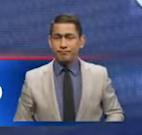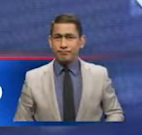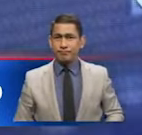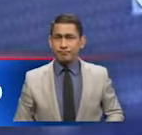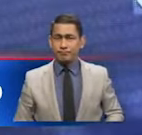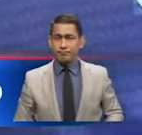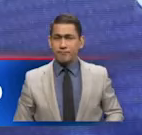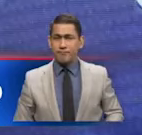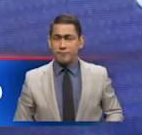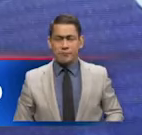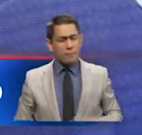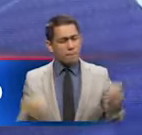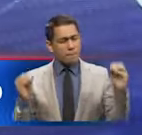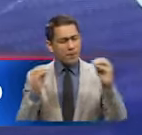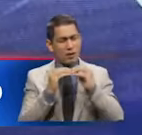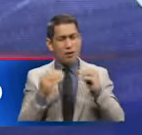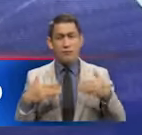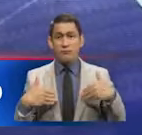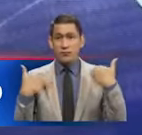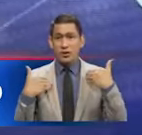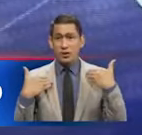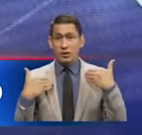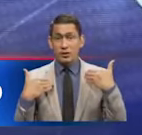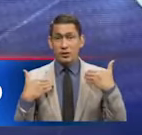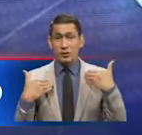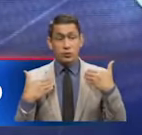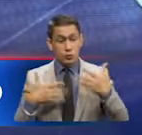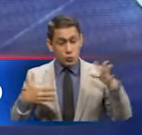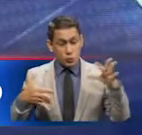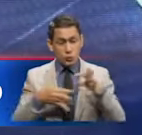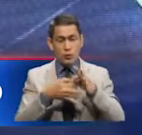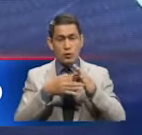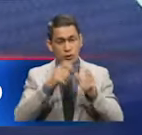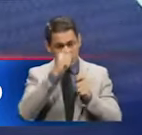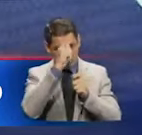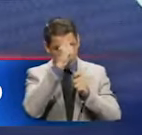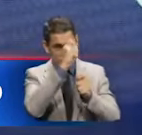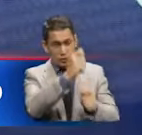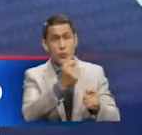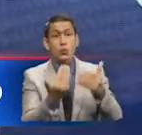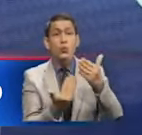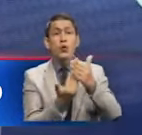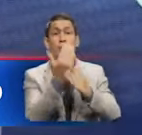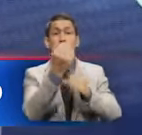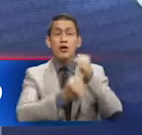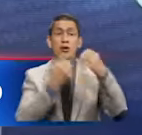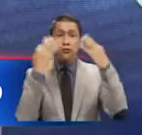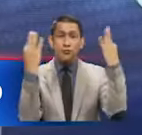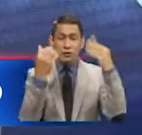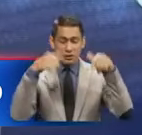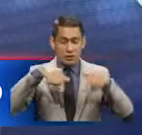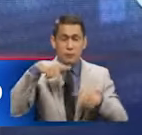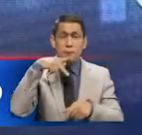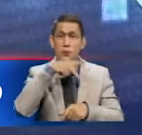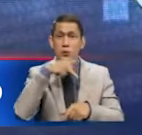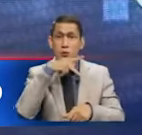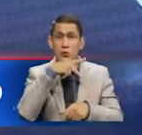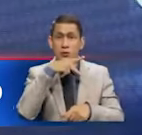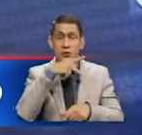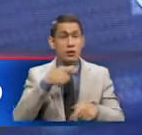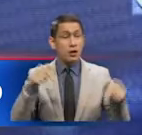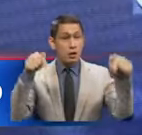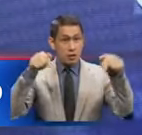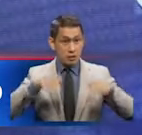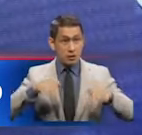Qué grato conmemorar junto a ustedes un año más de la fundación del Cantón Puerto Viejo, una tierra fértil donde los reales tamarindos